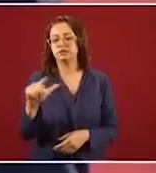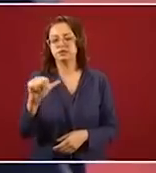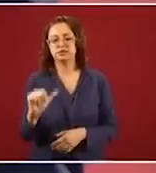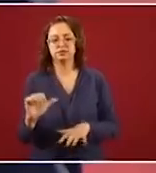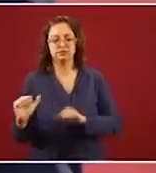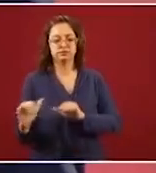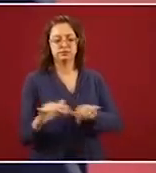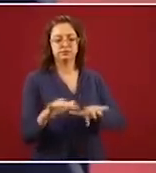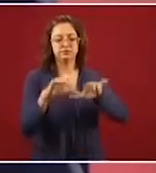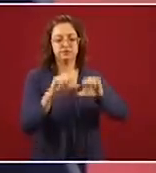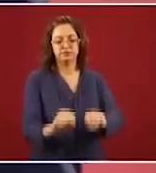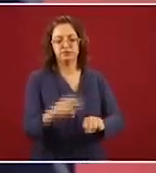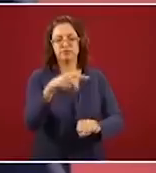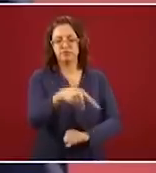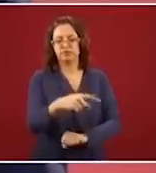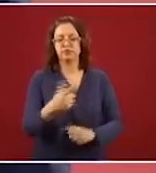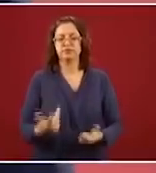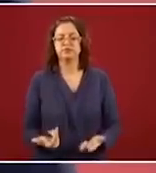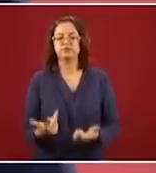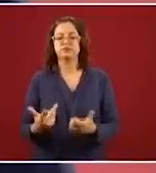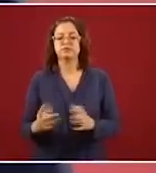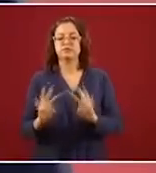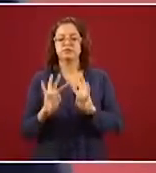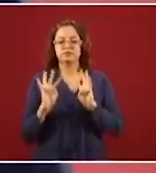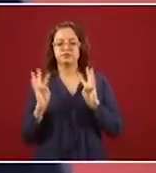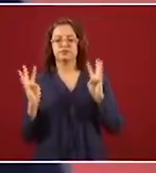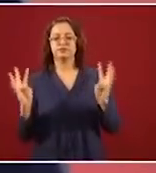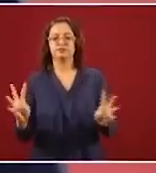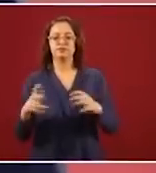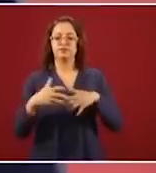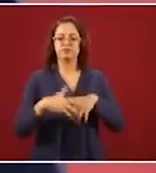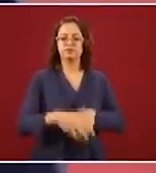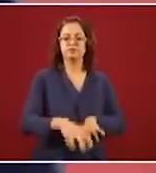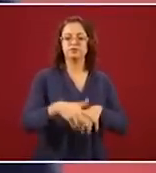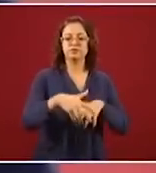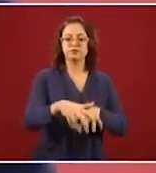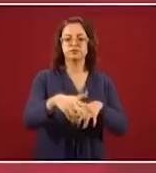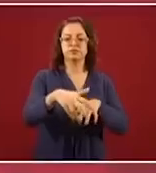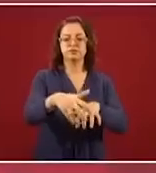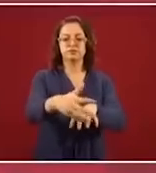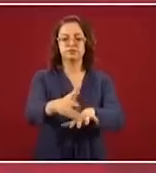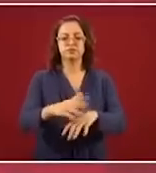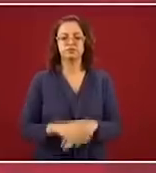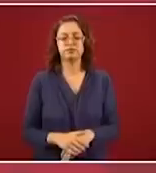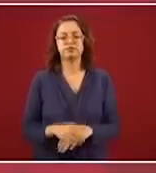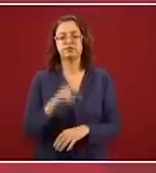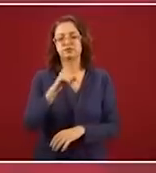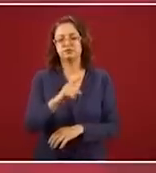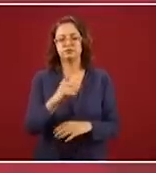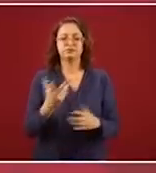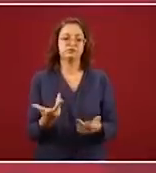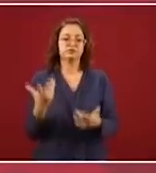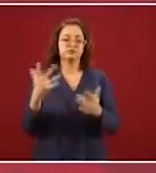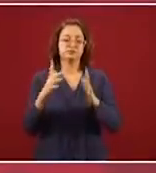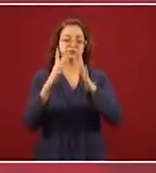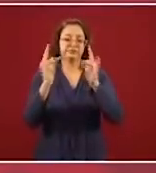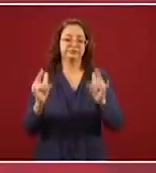y les hicieron los franceses un desfile porque tenían, pues, los franceses en su papel,